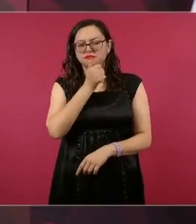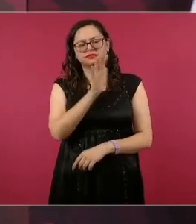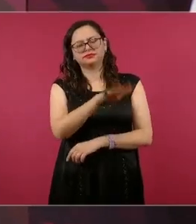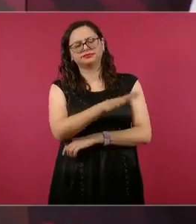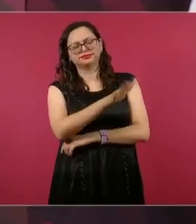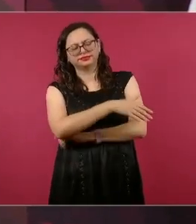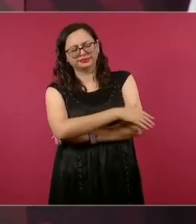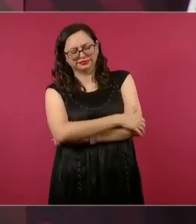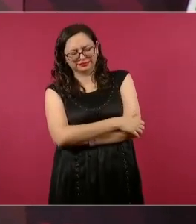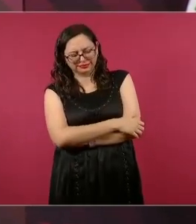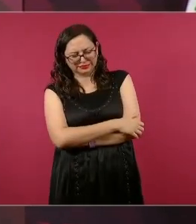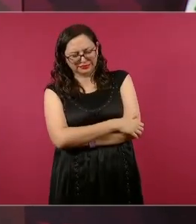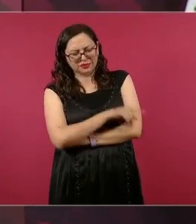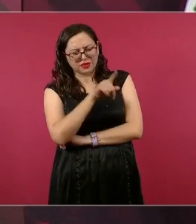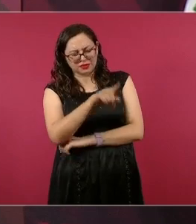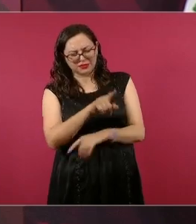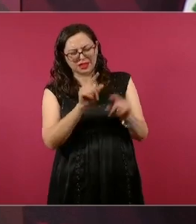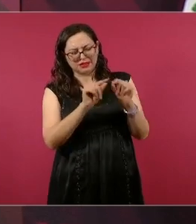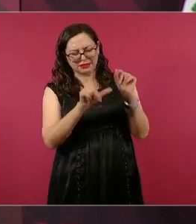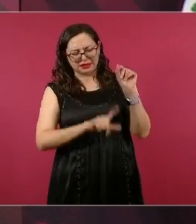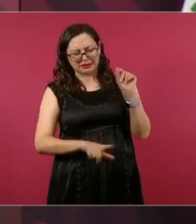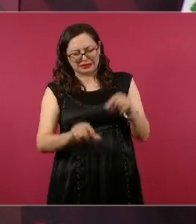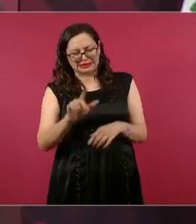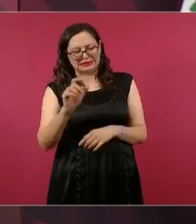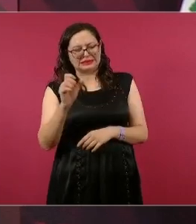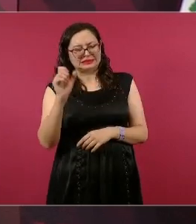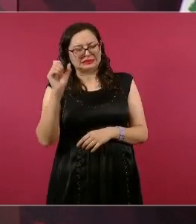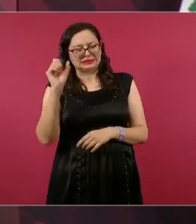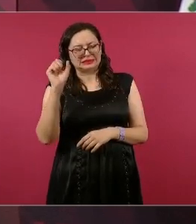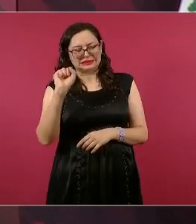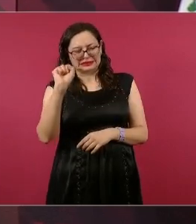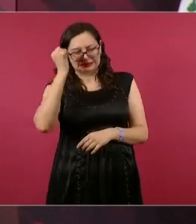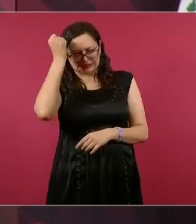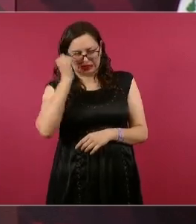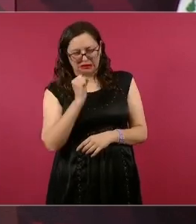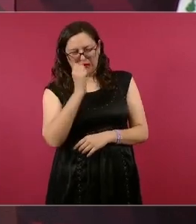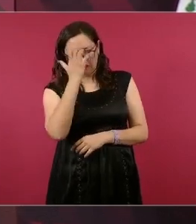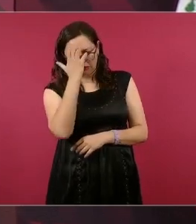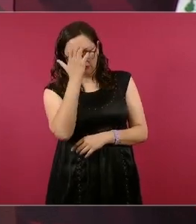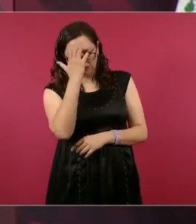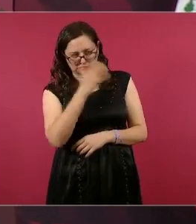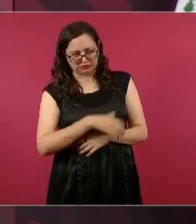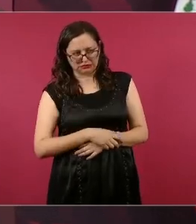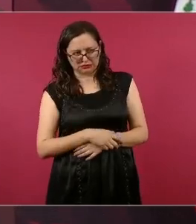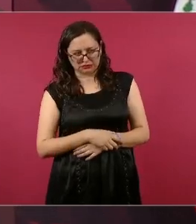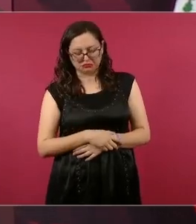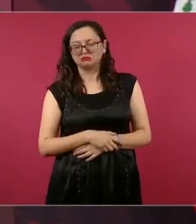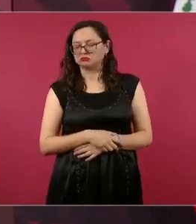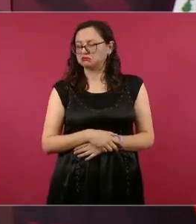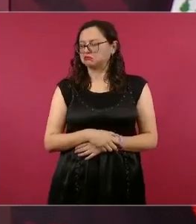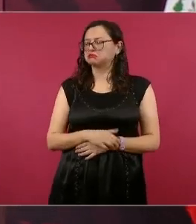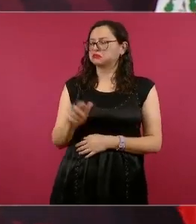todo, Sinaloa, sí, conozco. Son 18 municipios.